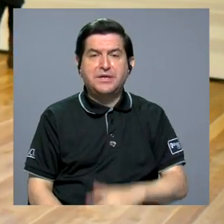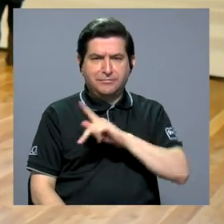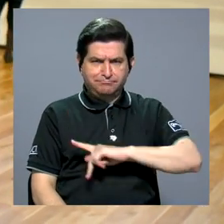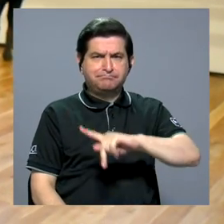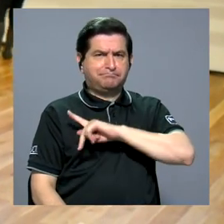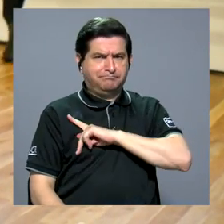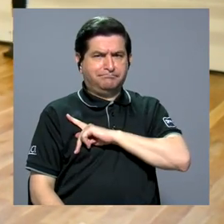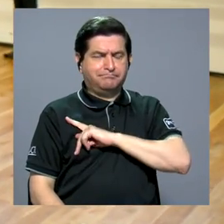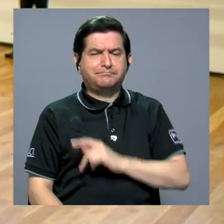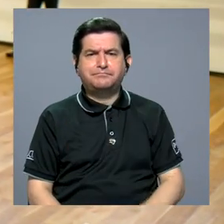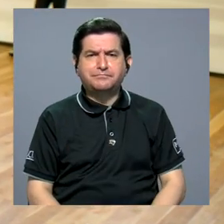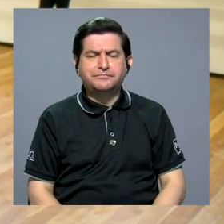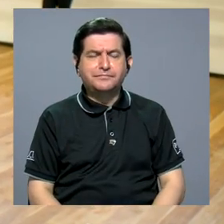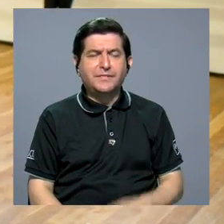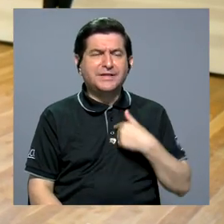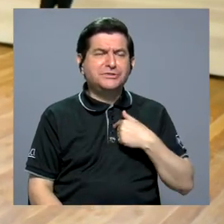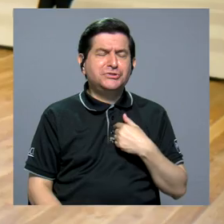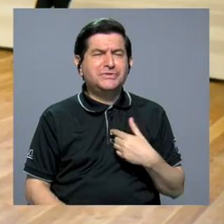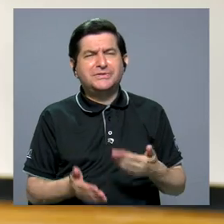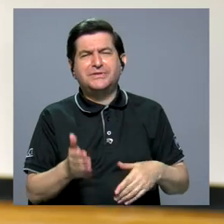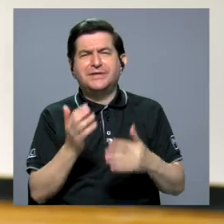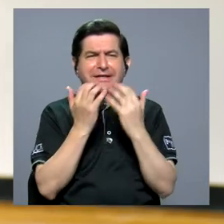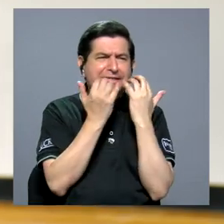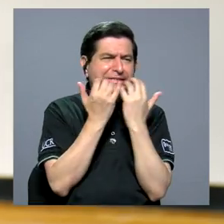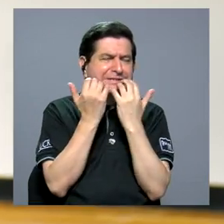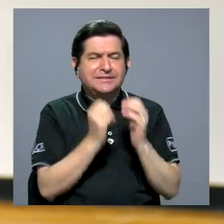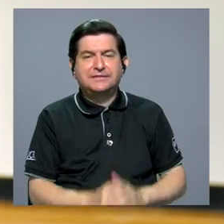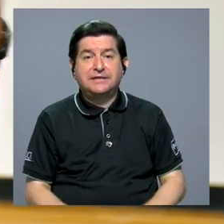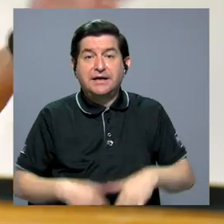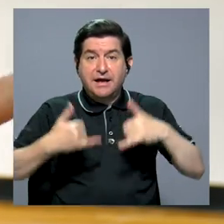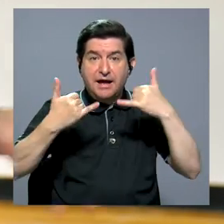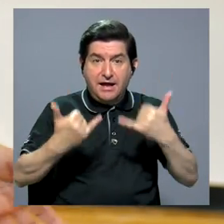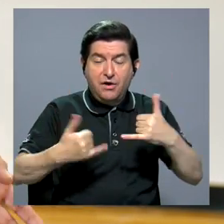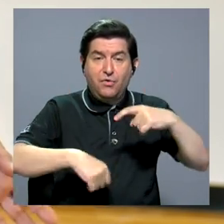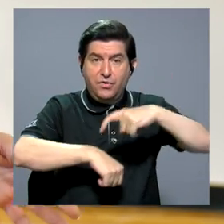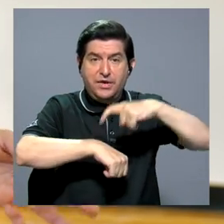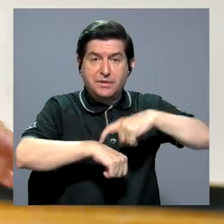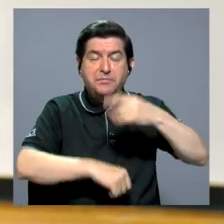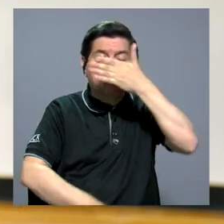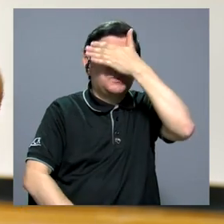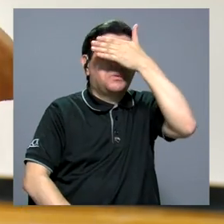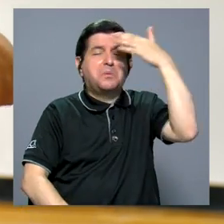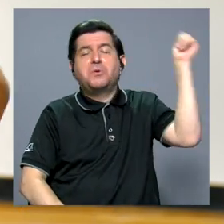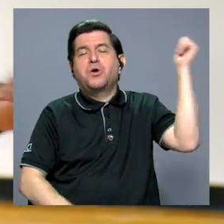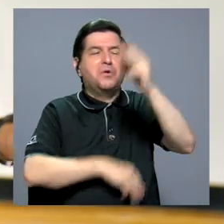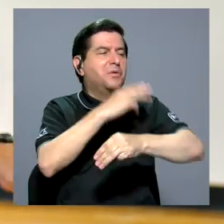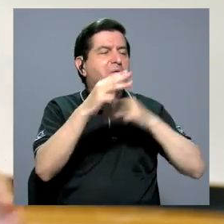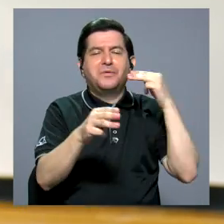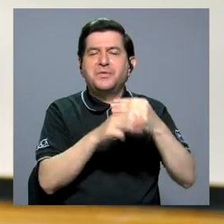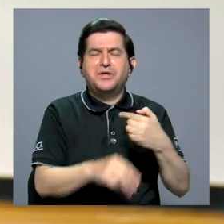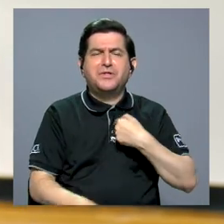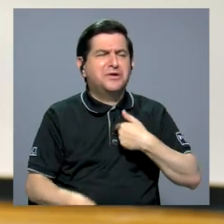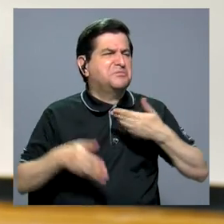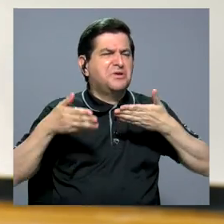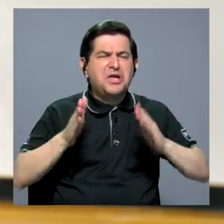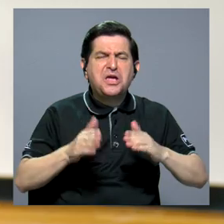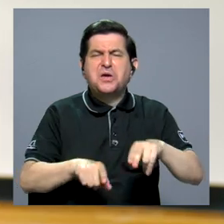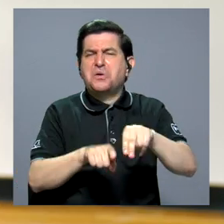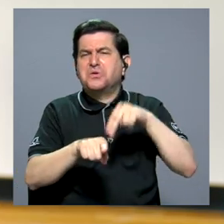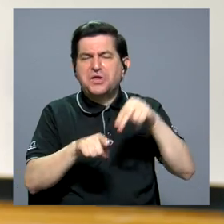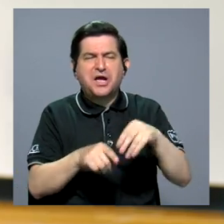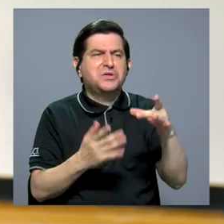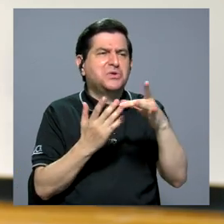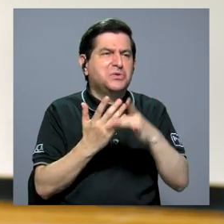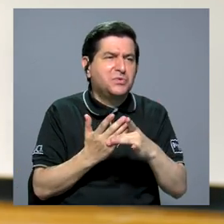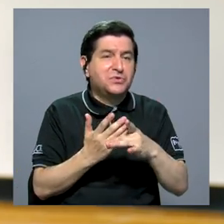como persona, soy muy ansiosa, entonces este momento que estoy aquí a mí se me olvida el mundo, se me olvida que tengo hijos, que